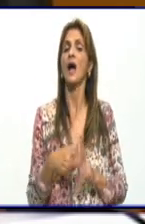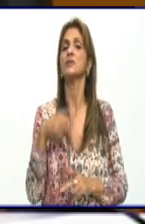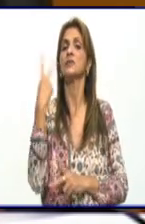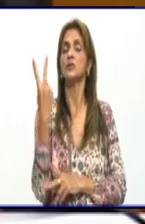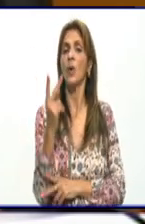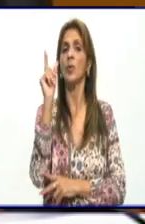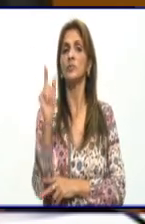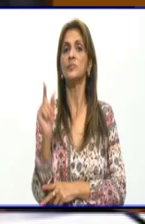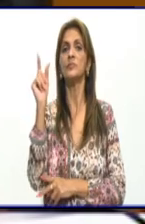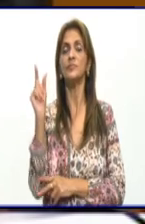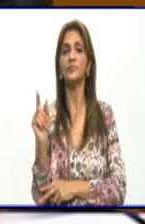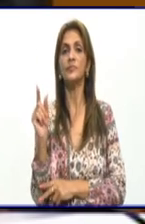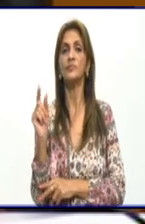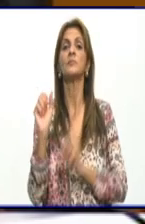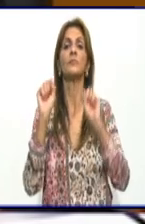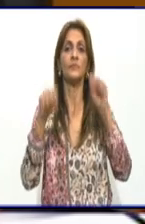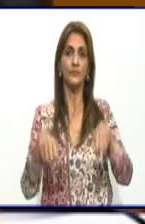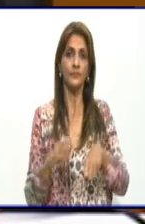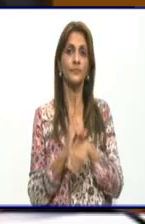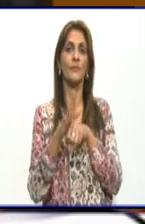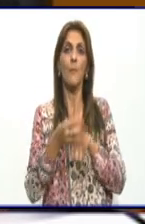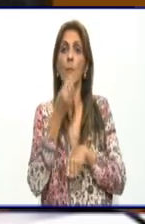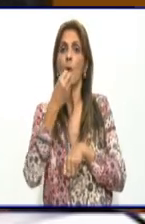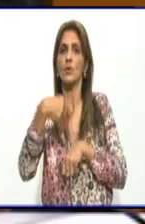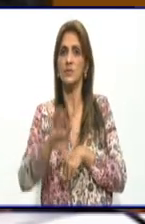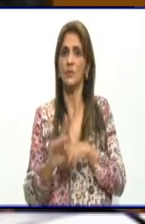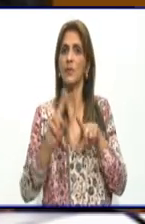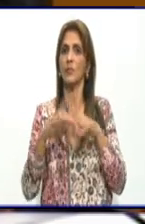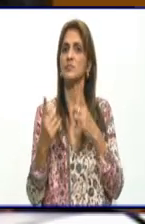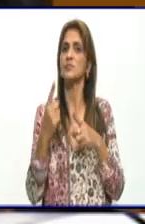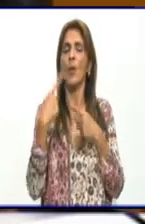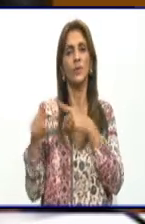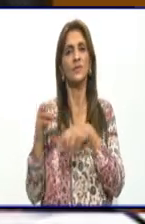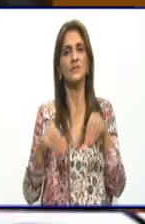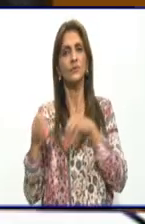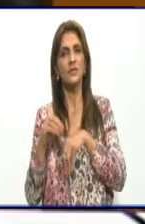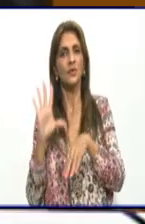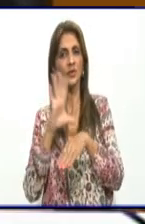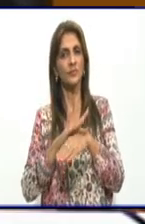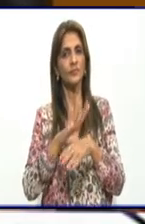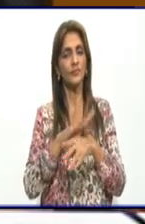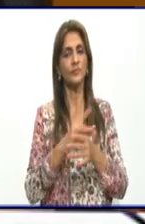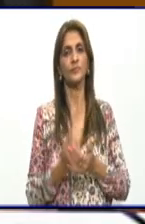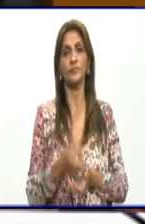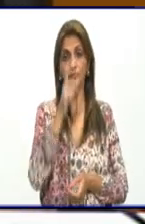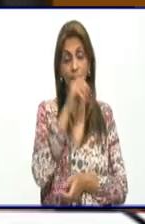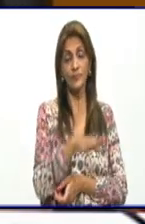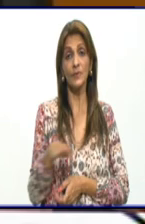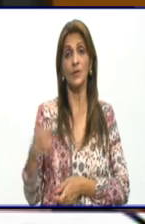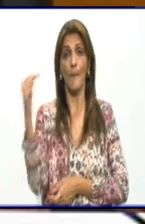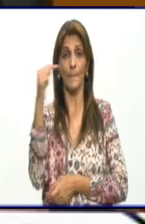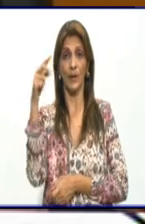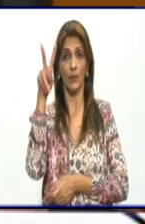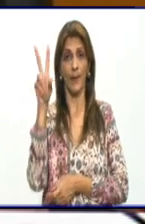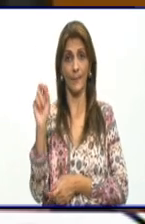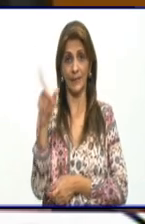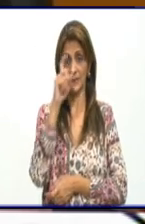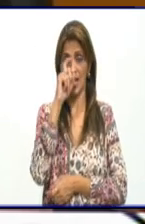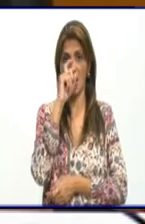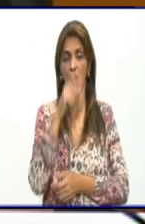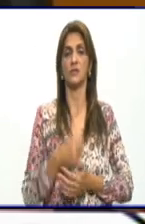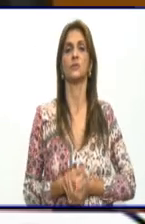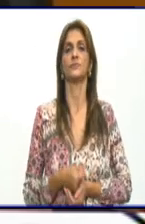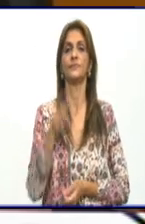en pacientes sospechosos de alto riesgo. De los pacientes hoy en la edad pediátrica, los menores de 20 años, que constituye